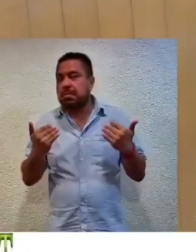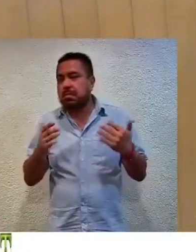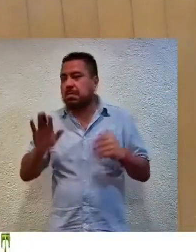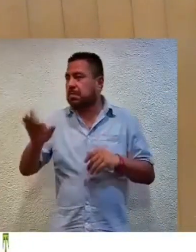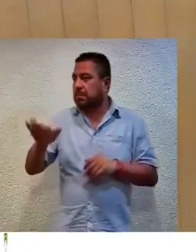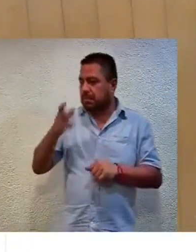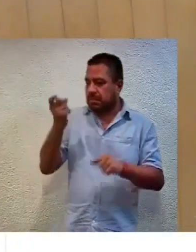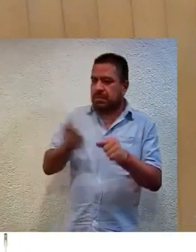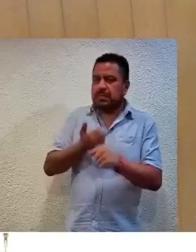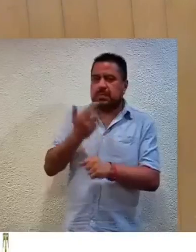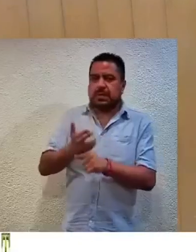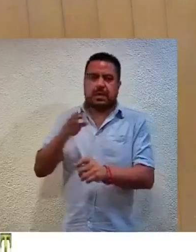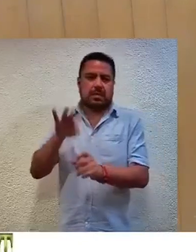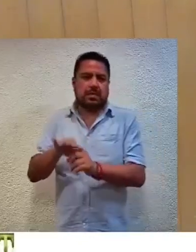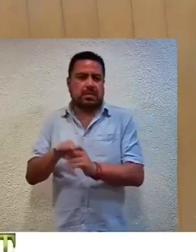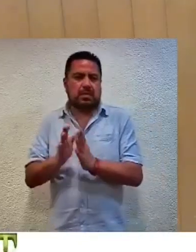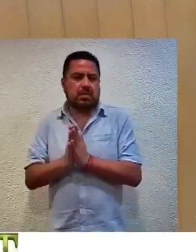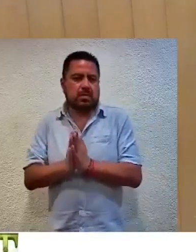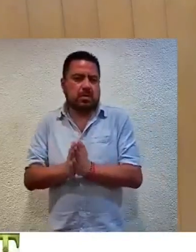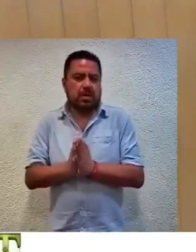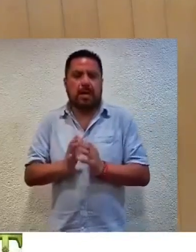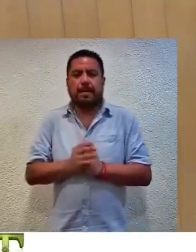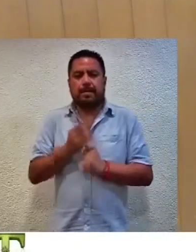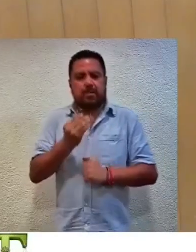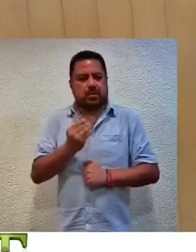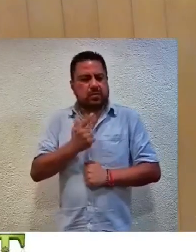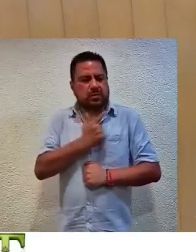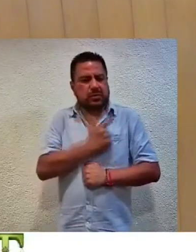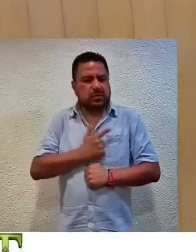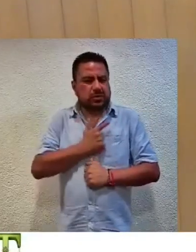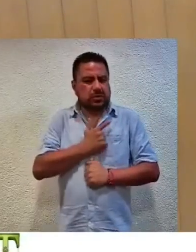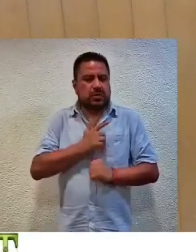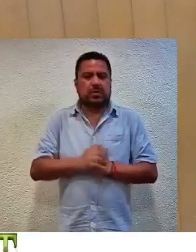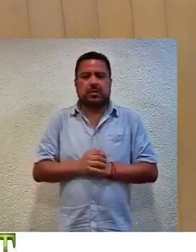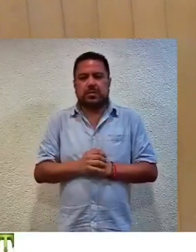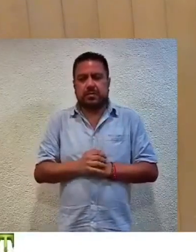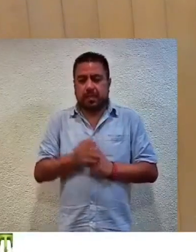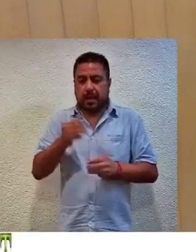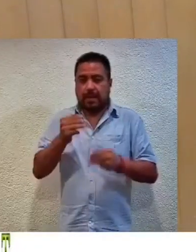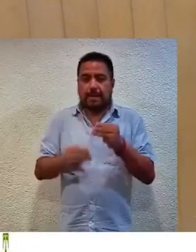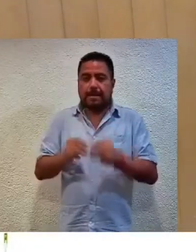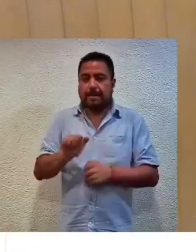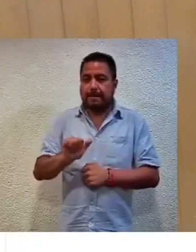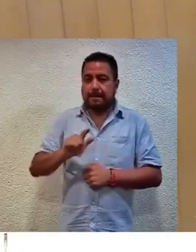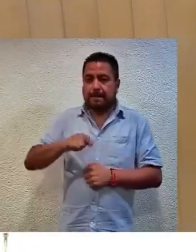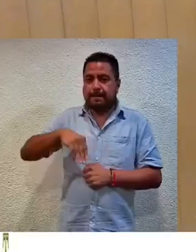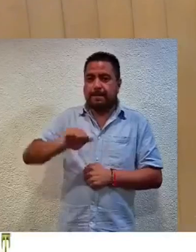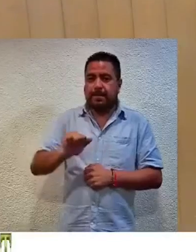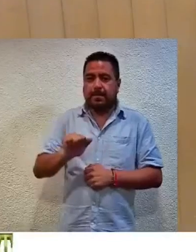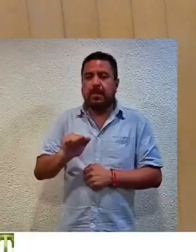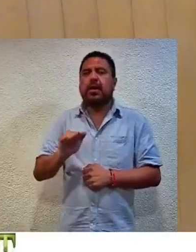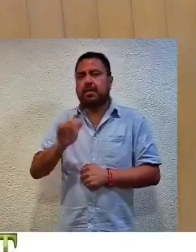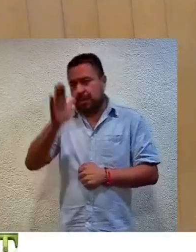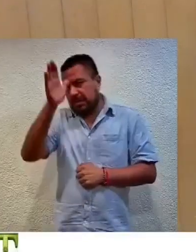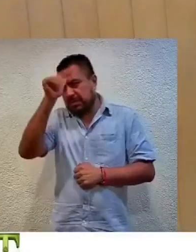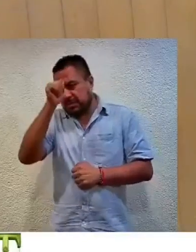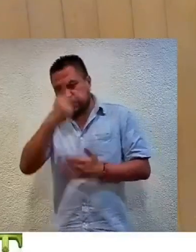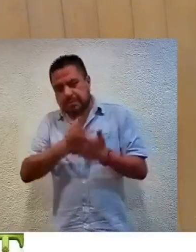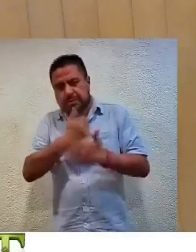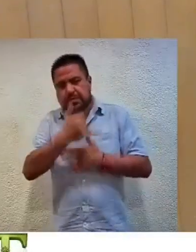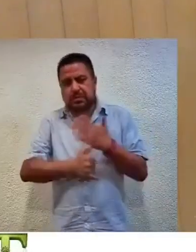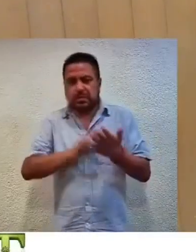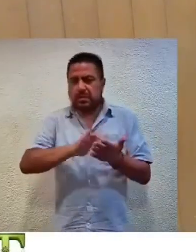secretaria general, tome la votación correspondiente. Con gusto, magistrada. Magistrada, Almadena Eugenia Alcaraz. Con el proyecto. Gracias,